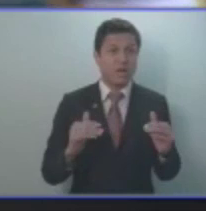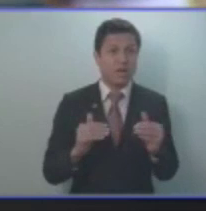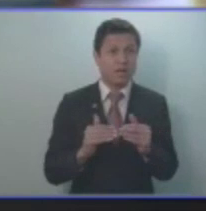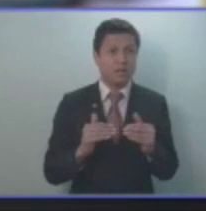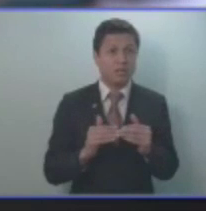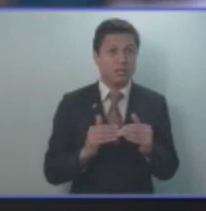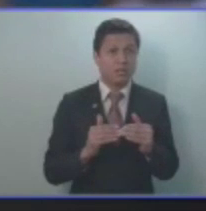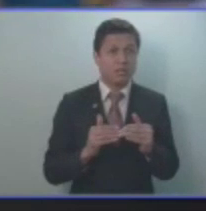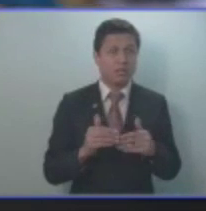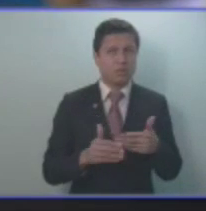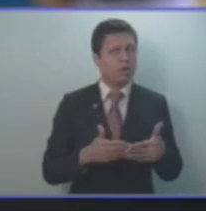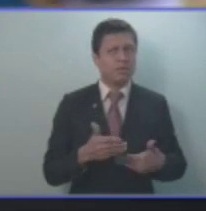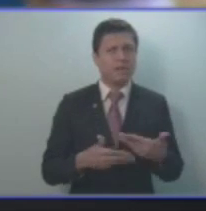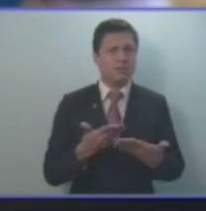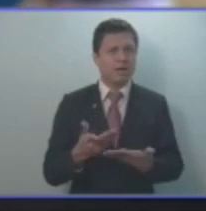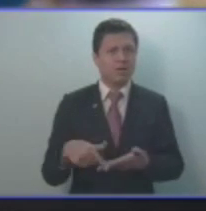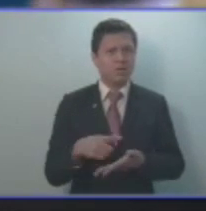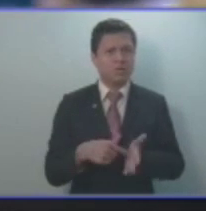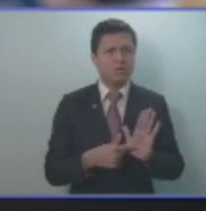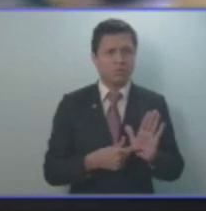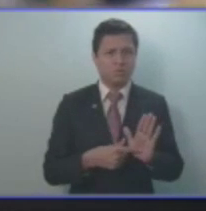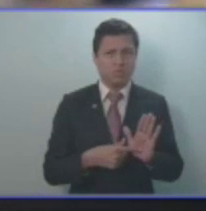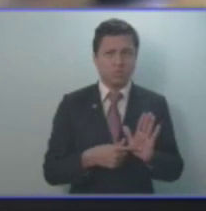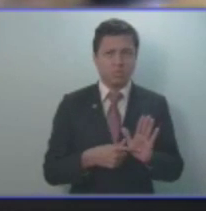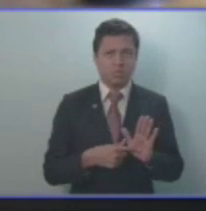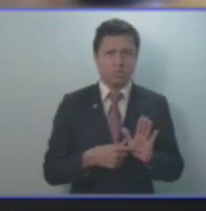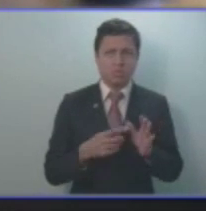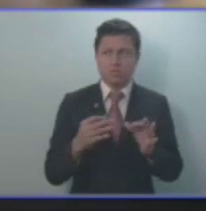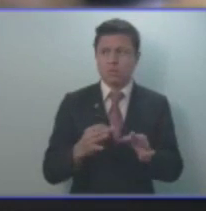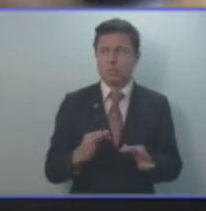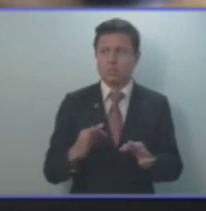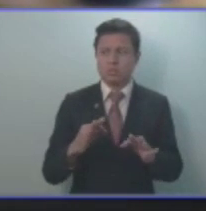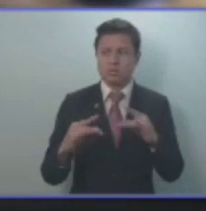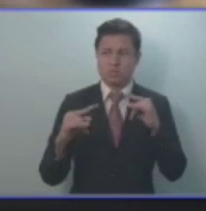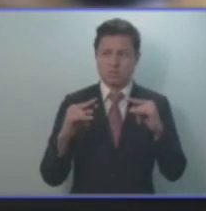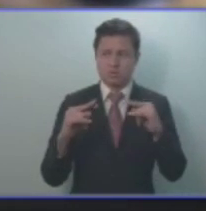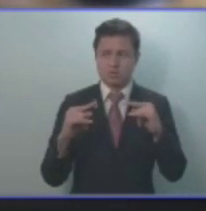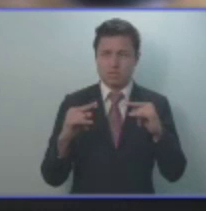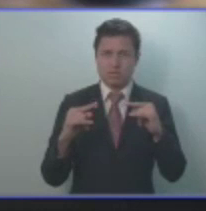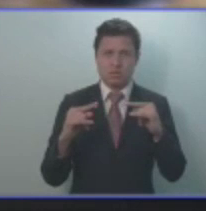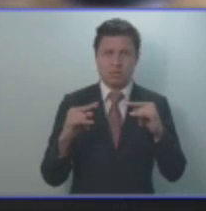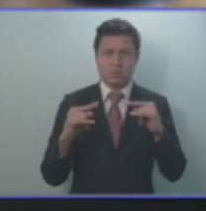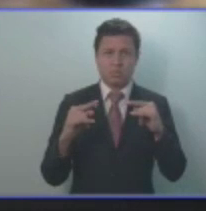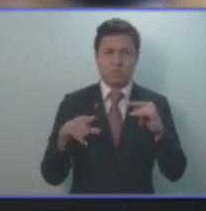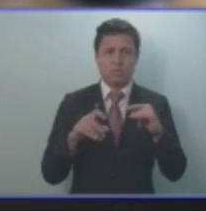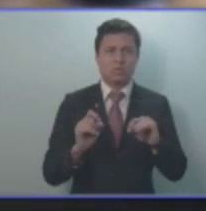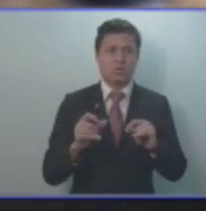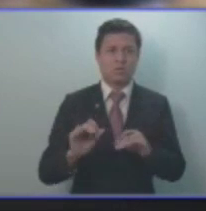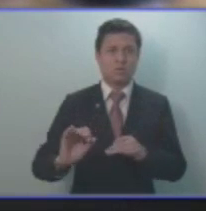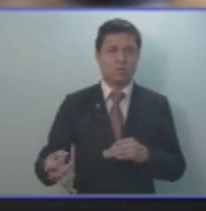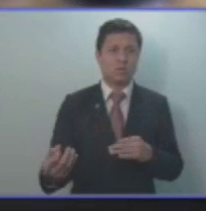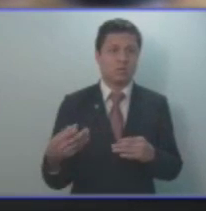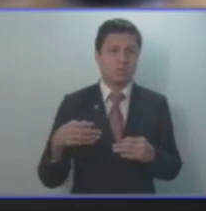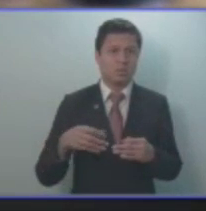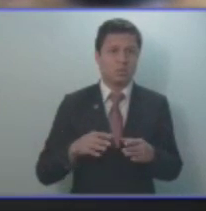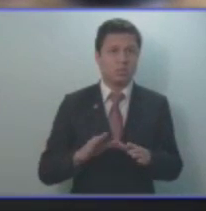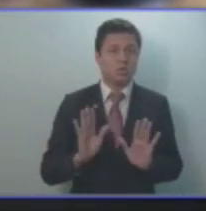premaya, maya y náhuatl, cuya antigüedad es constatable